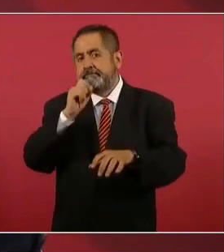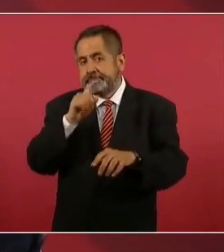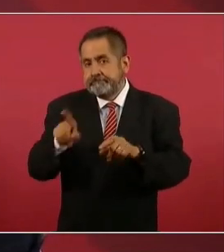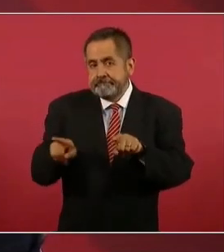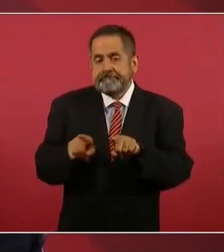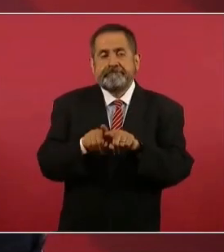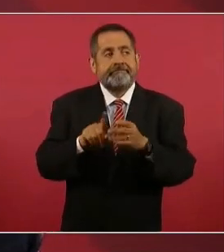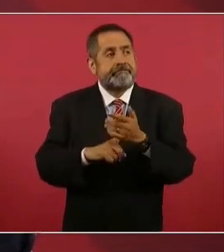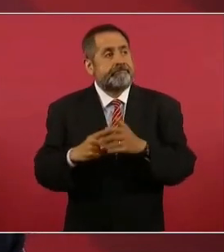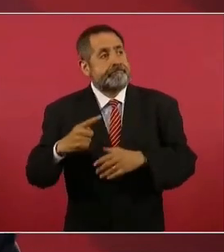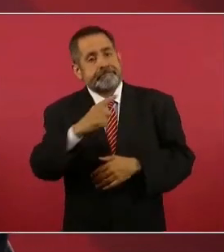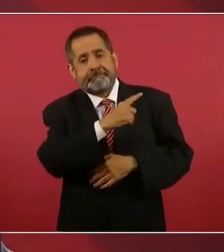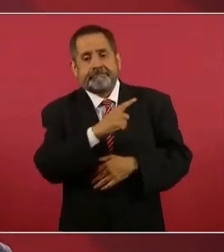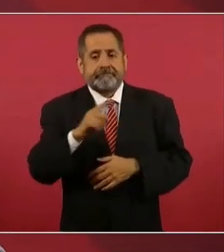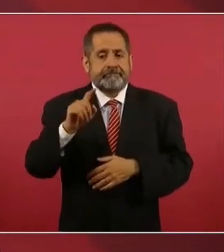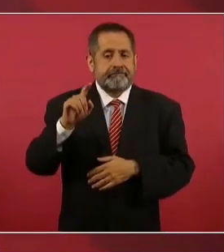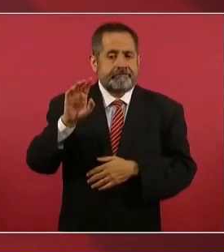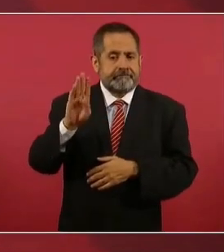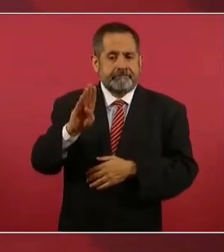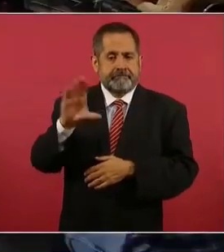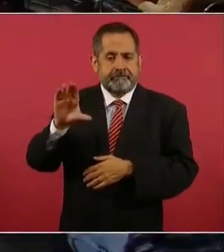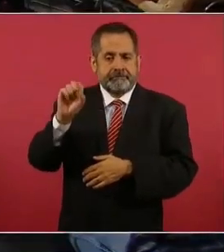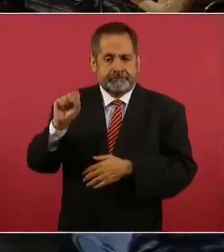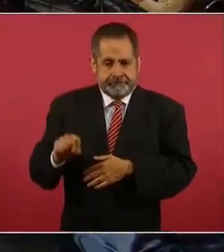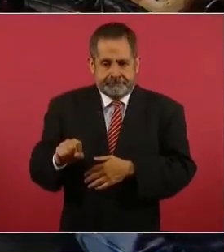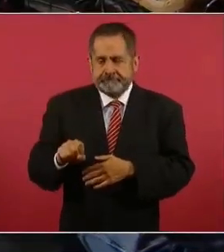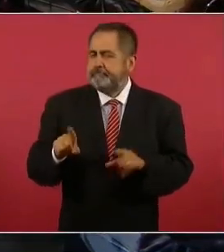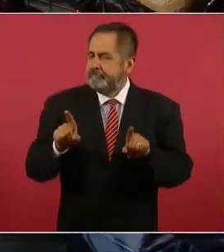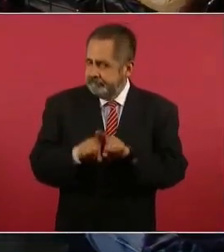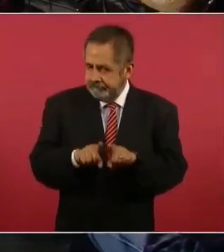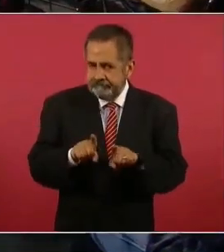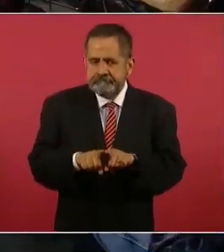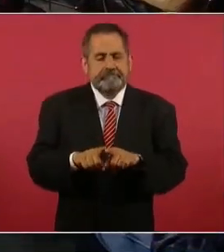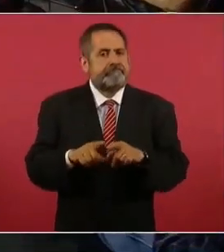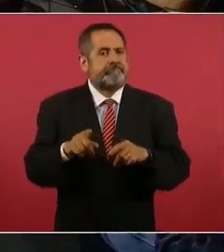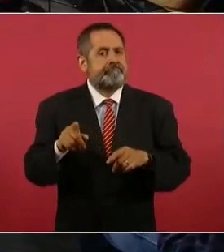California Sur, que también